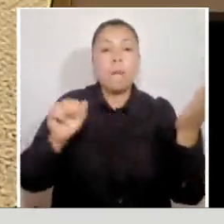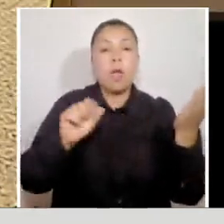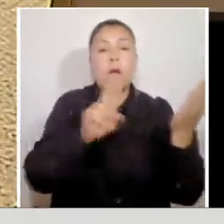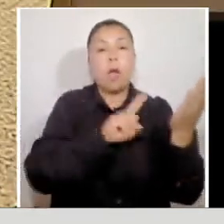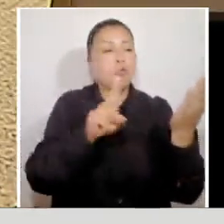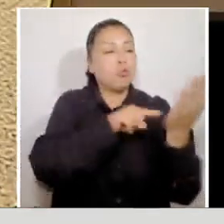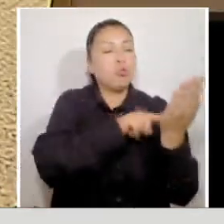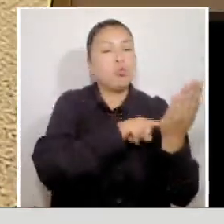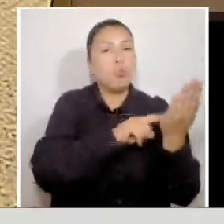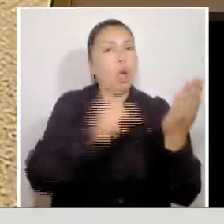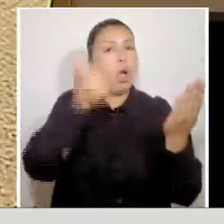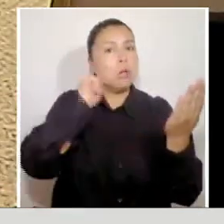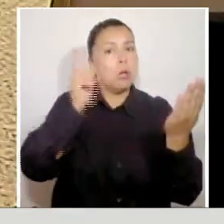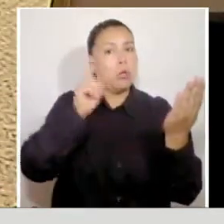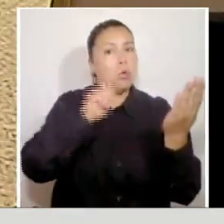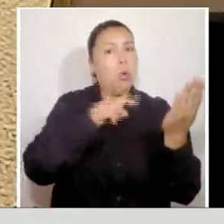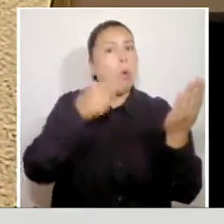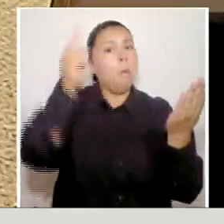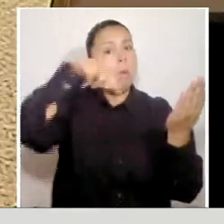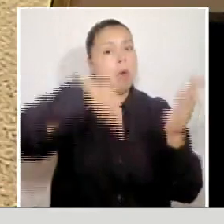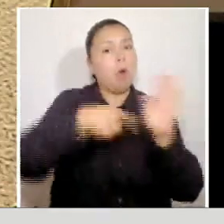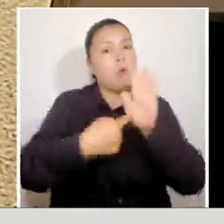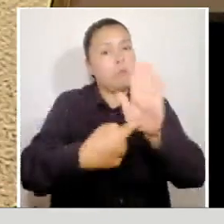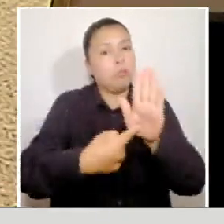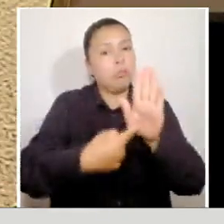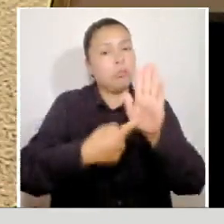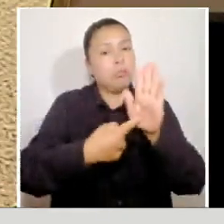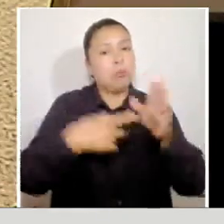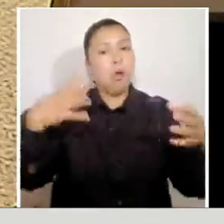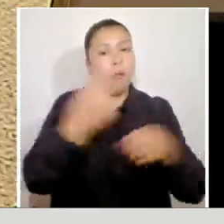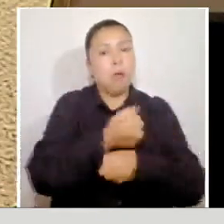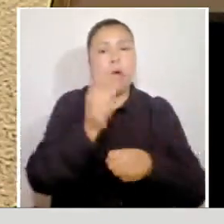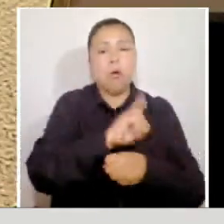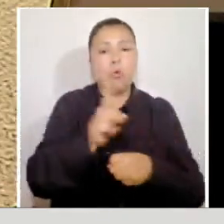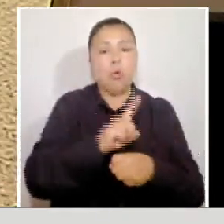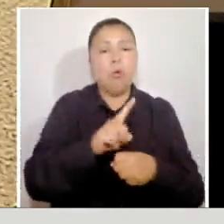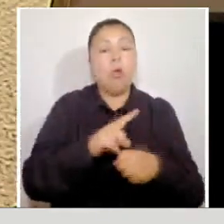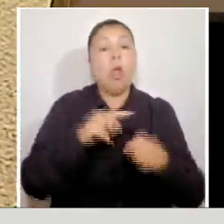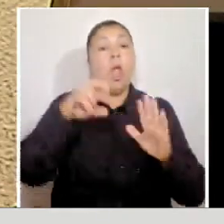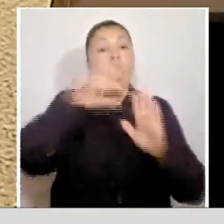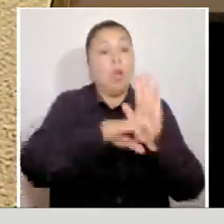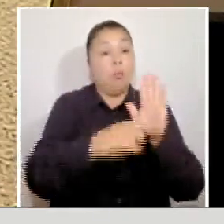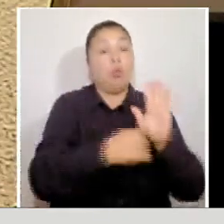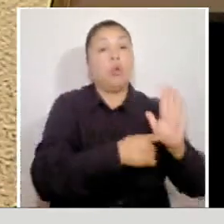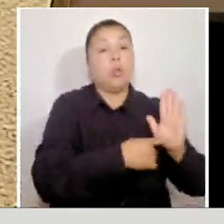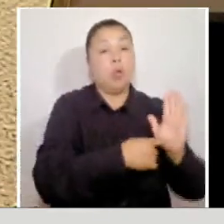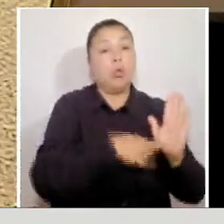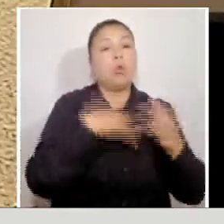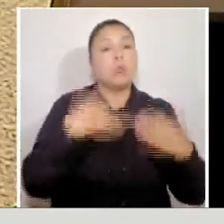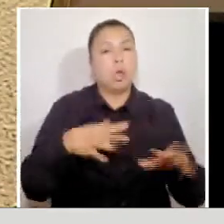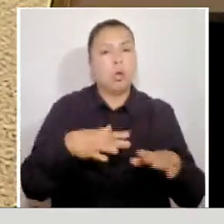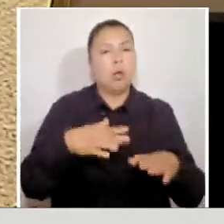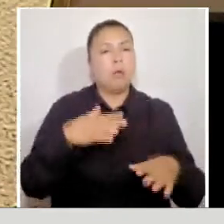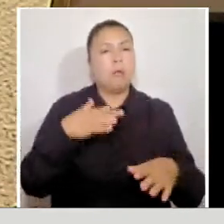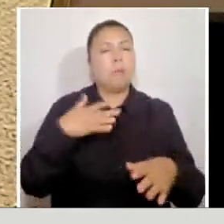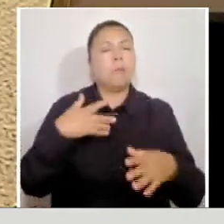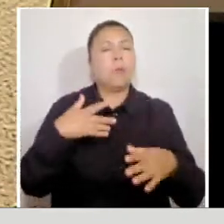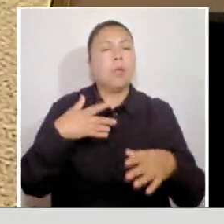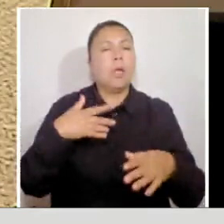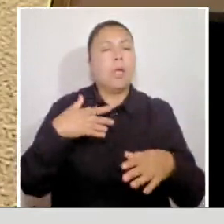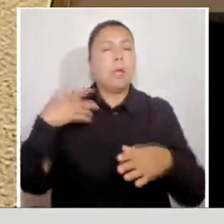ayer para presentarlo hoy día y se le dio celeridad sino que es un proyecto que ya viene hace mucho tiempo y se